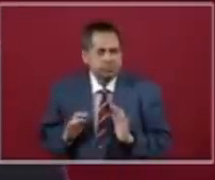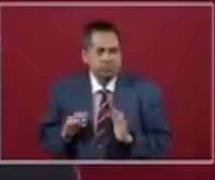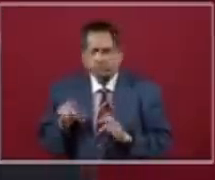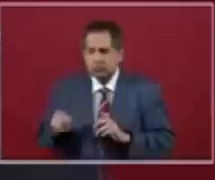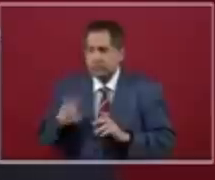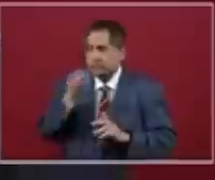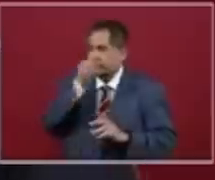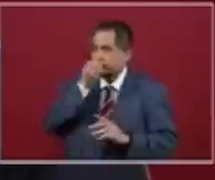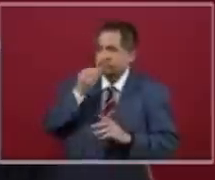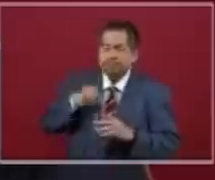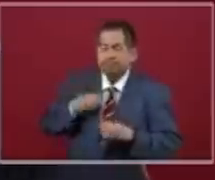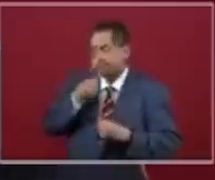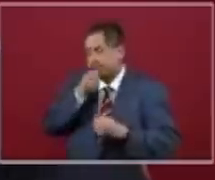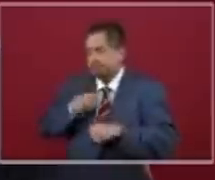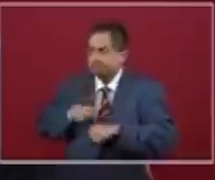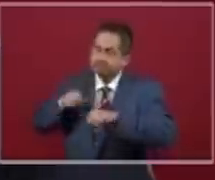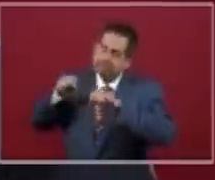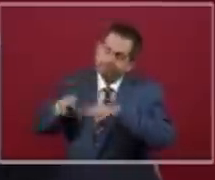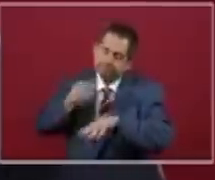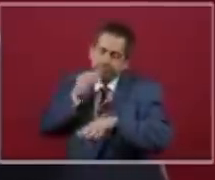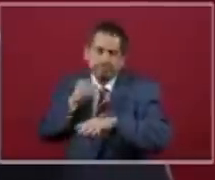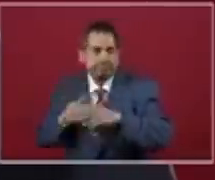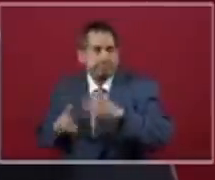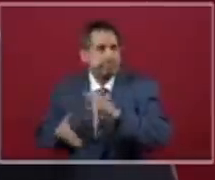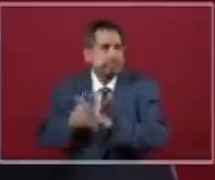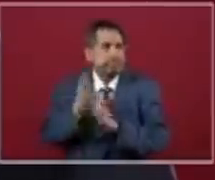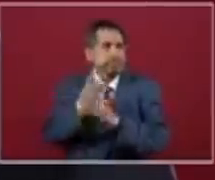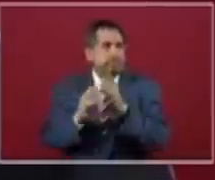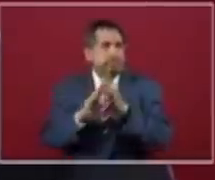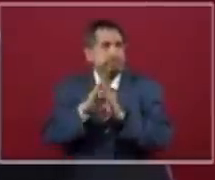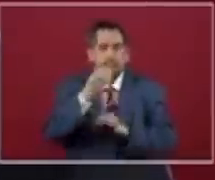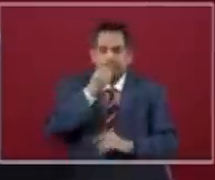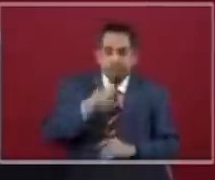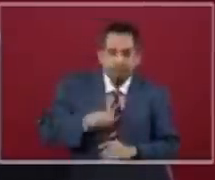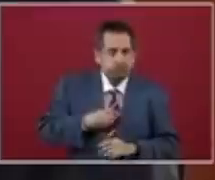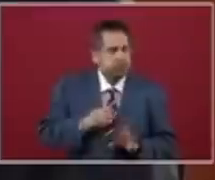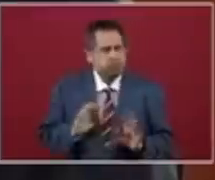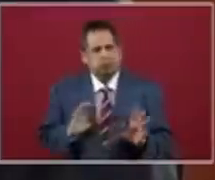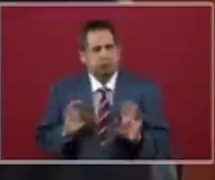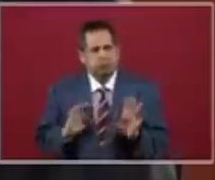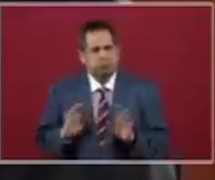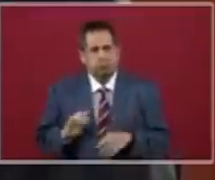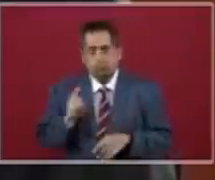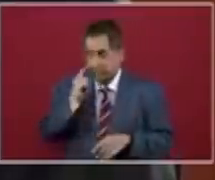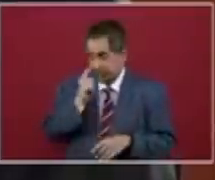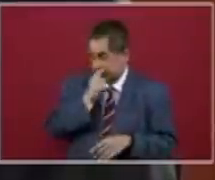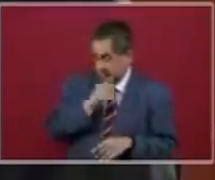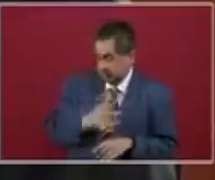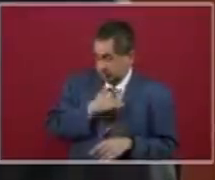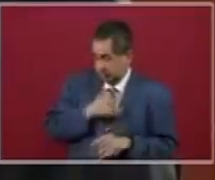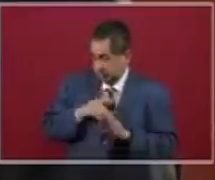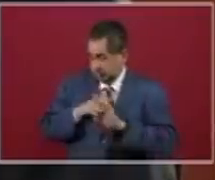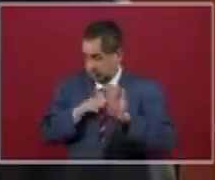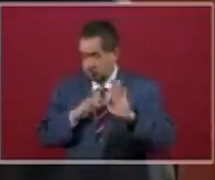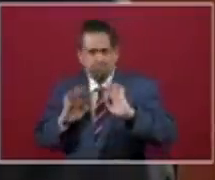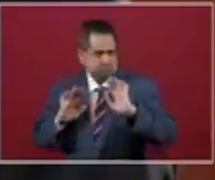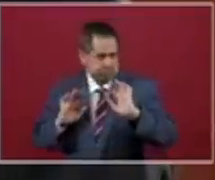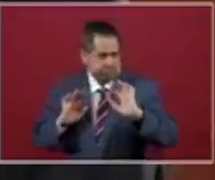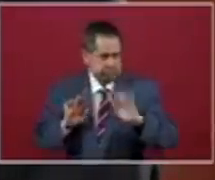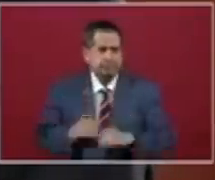forzada, no obligatoria. Para eso estamos llevando a